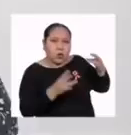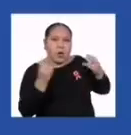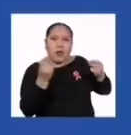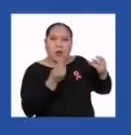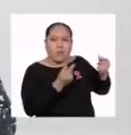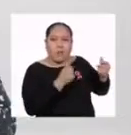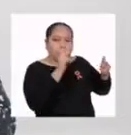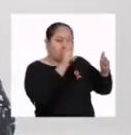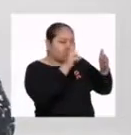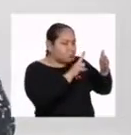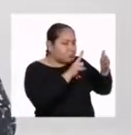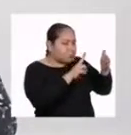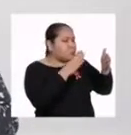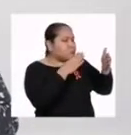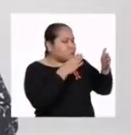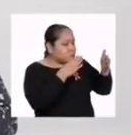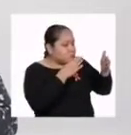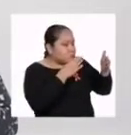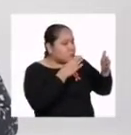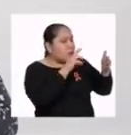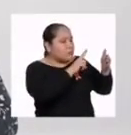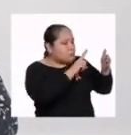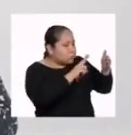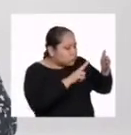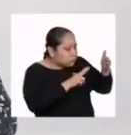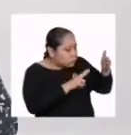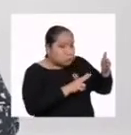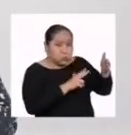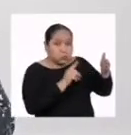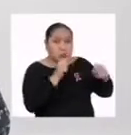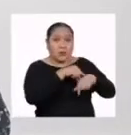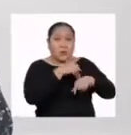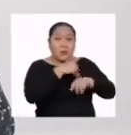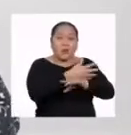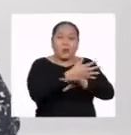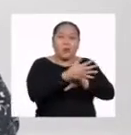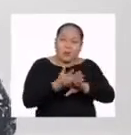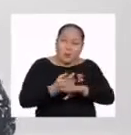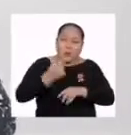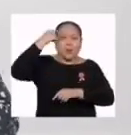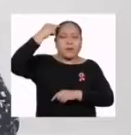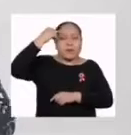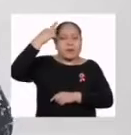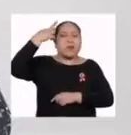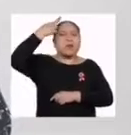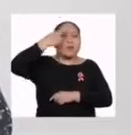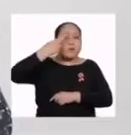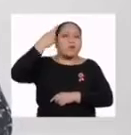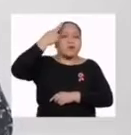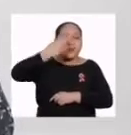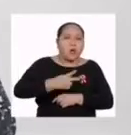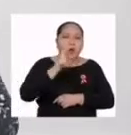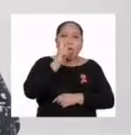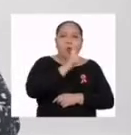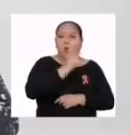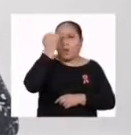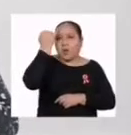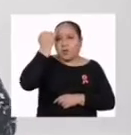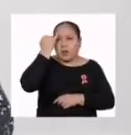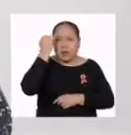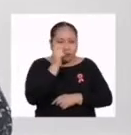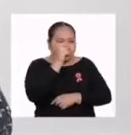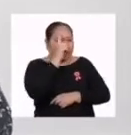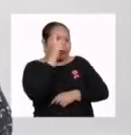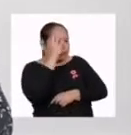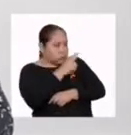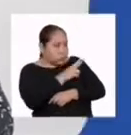carrera. Tómate todo el tiempo que necesites para pensar y reflexionar sobre alguna idea que haya llamado